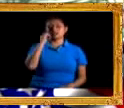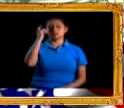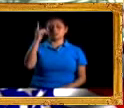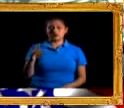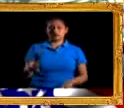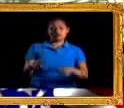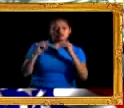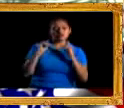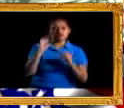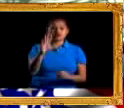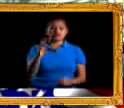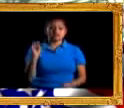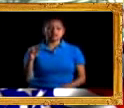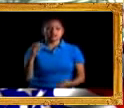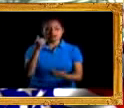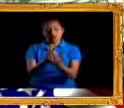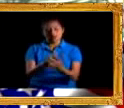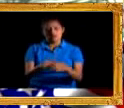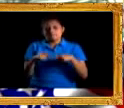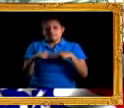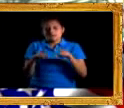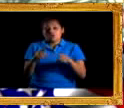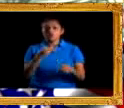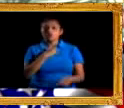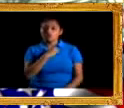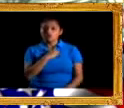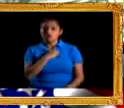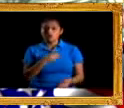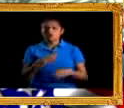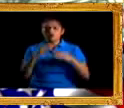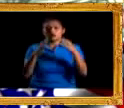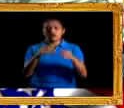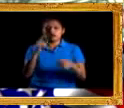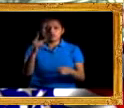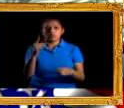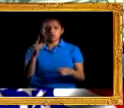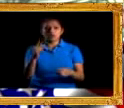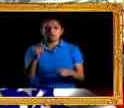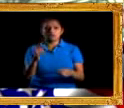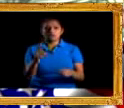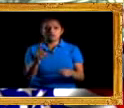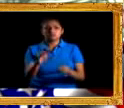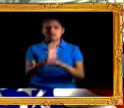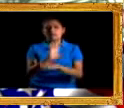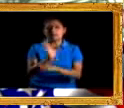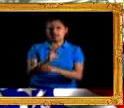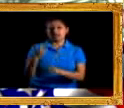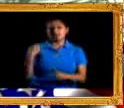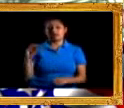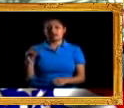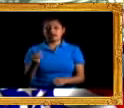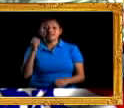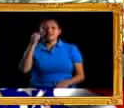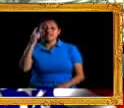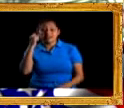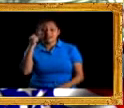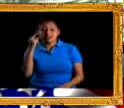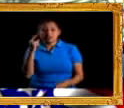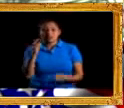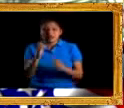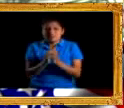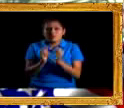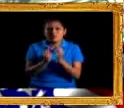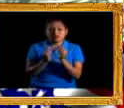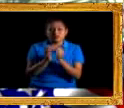necesidad? Sin embargo, quiero ponerle una plataforma para que entendamos la crisis